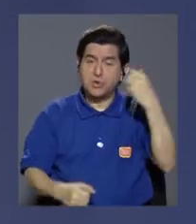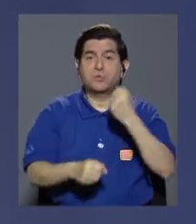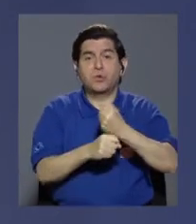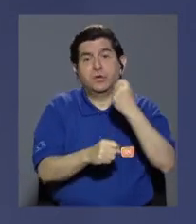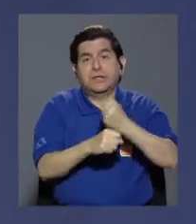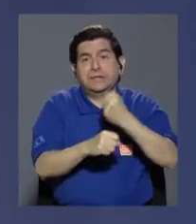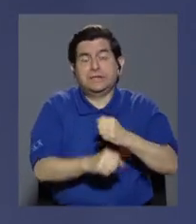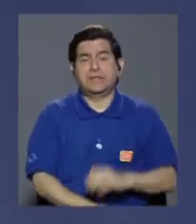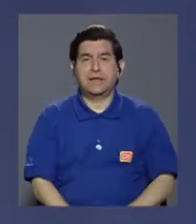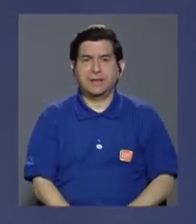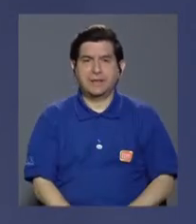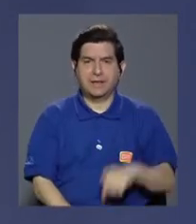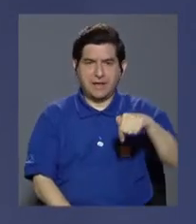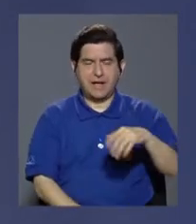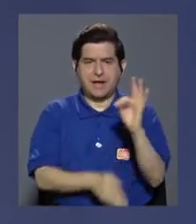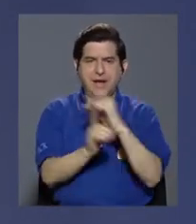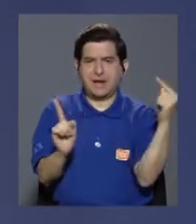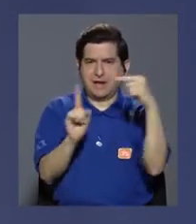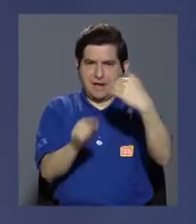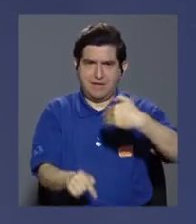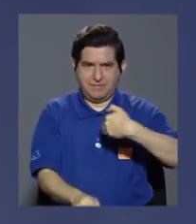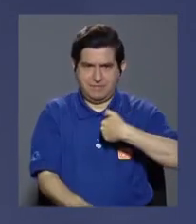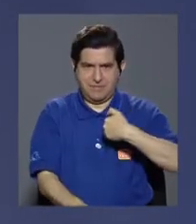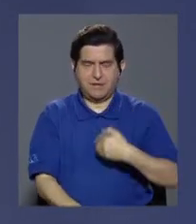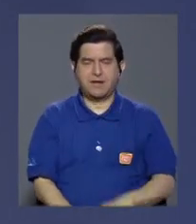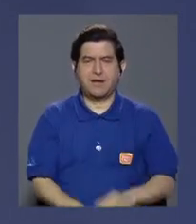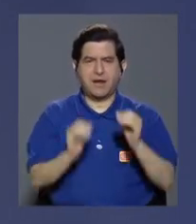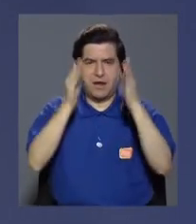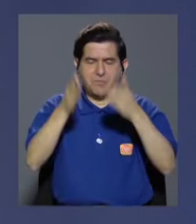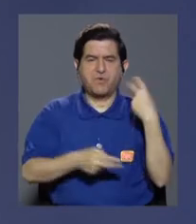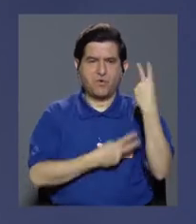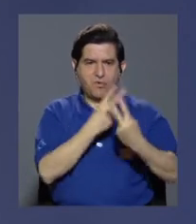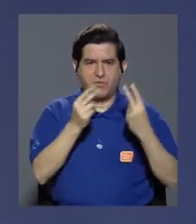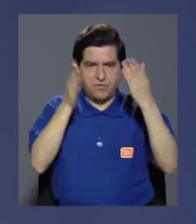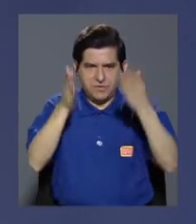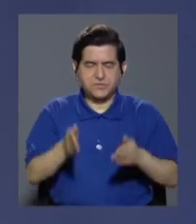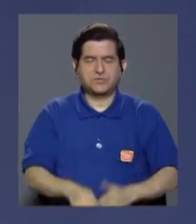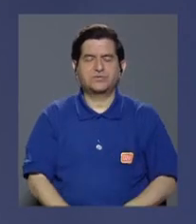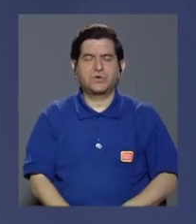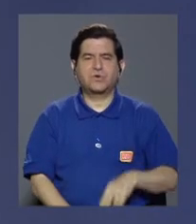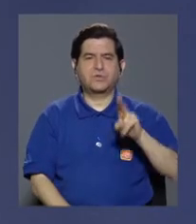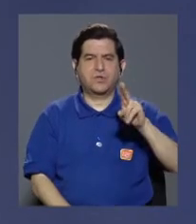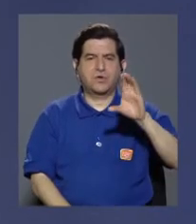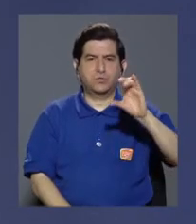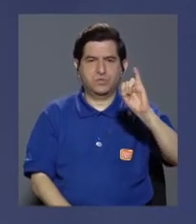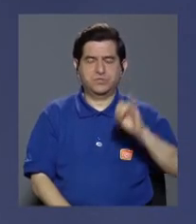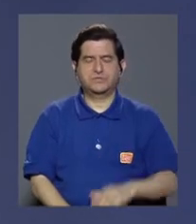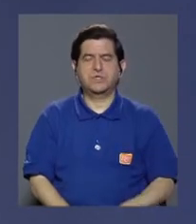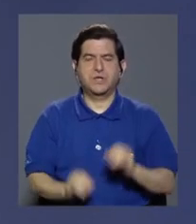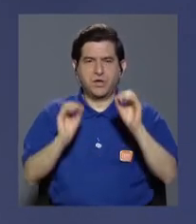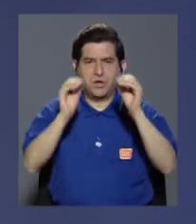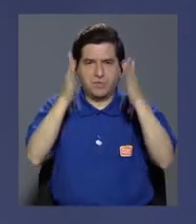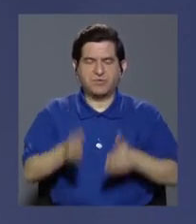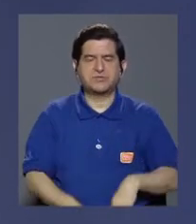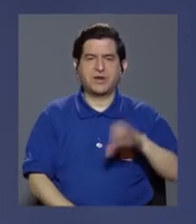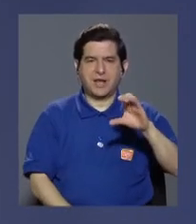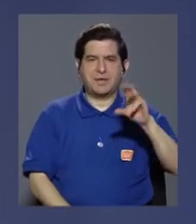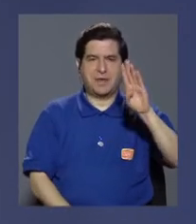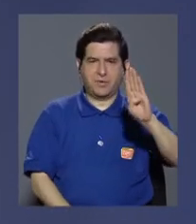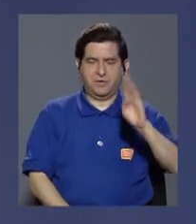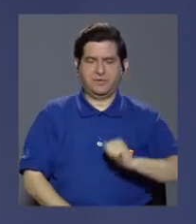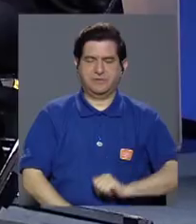política hacemos televisión con sentido con profesor visitante de la uci el profesor camilo